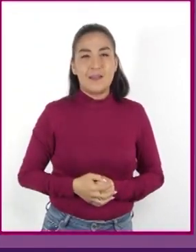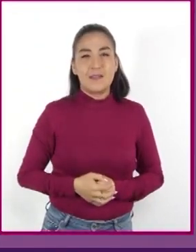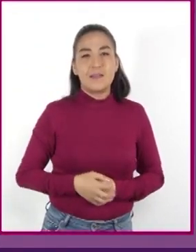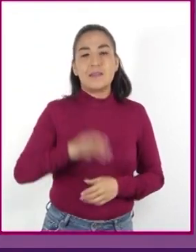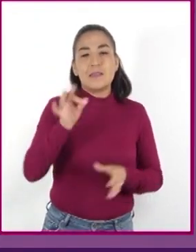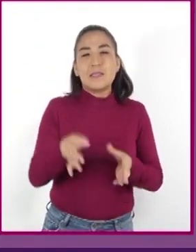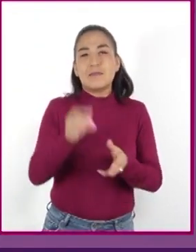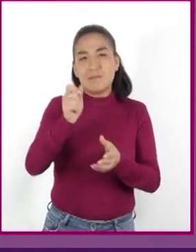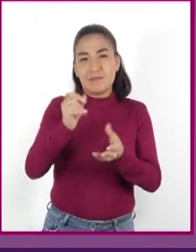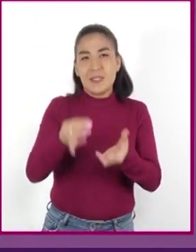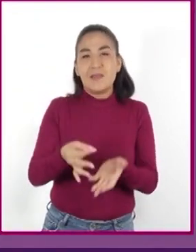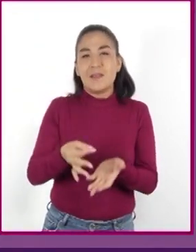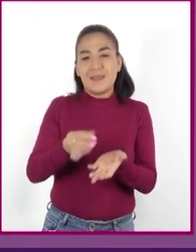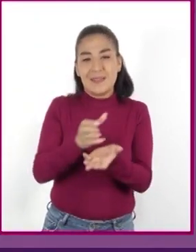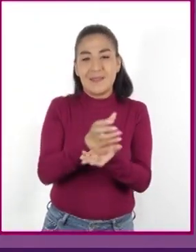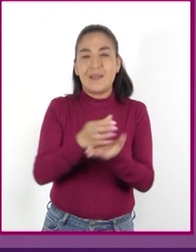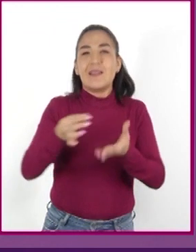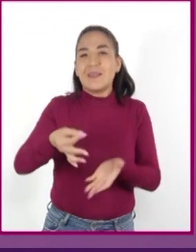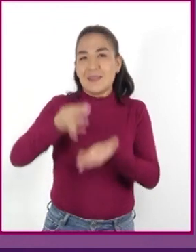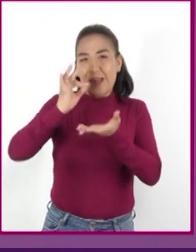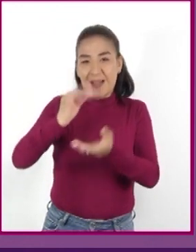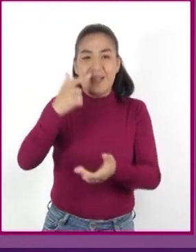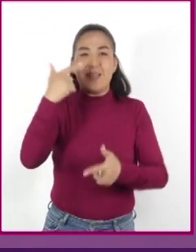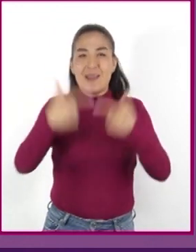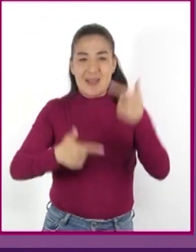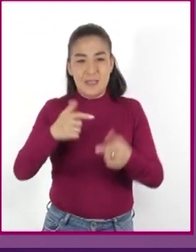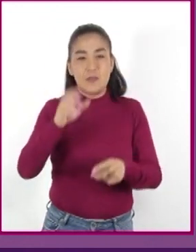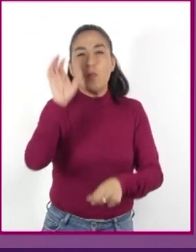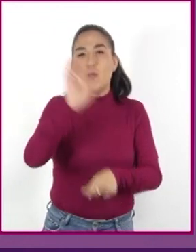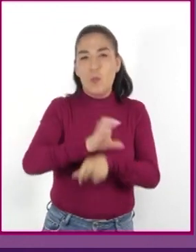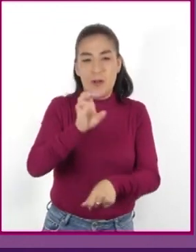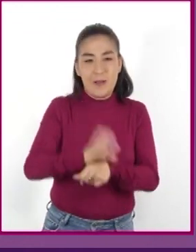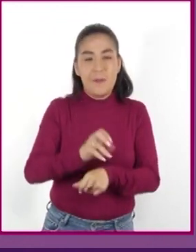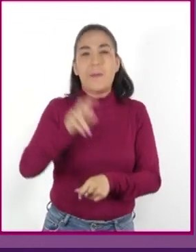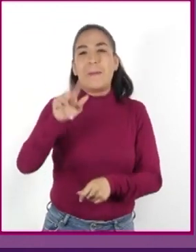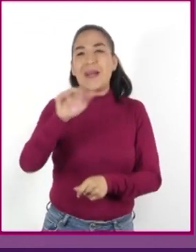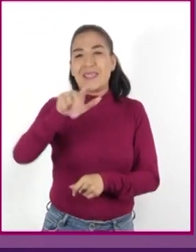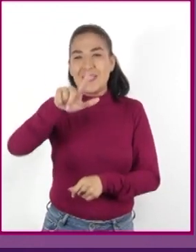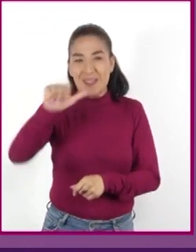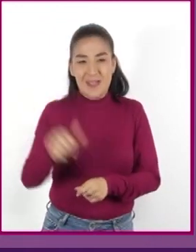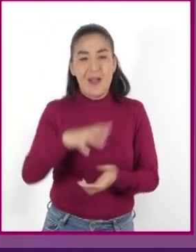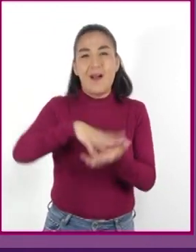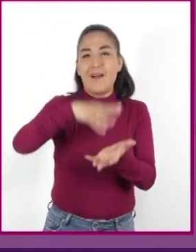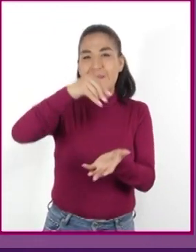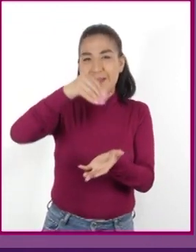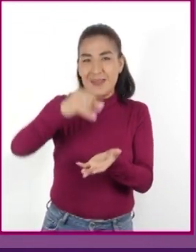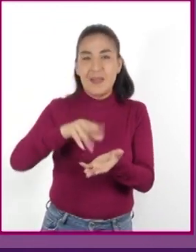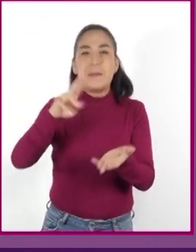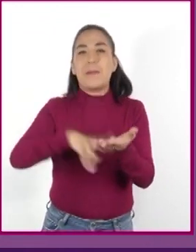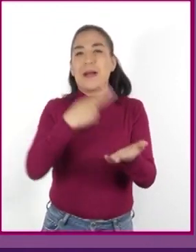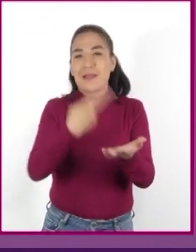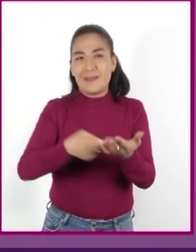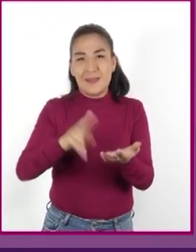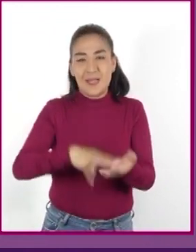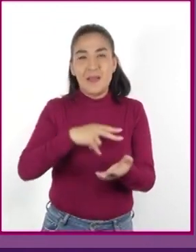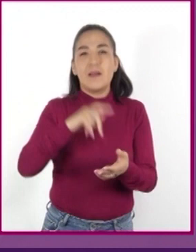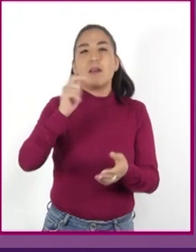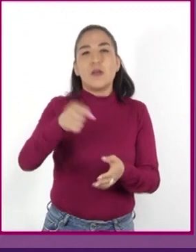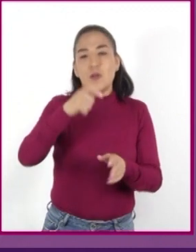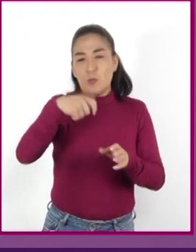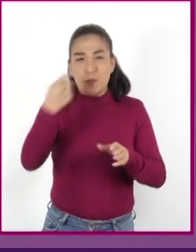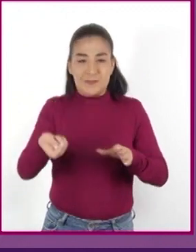de leche, un huevo, esencia de vainilla, una taza de harina, mantequilla, una cucharada de